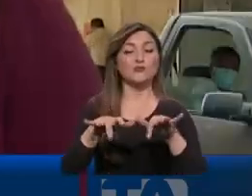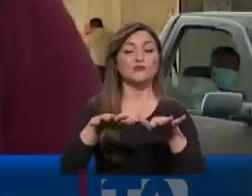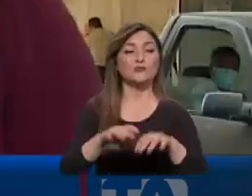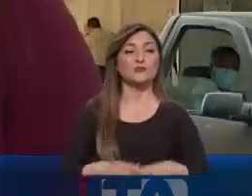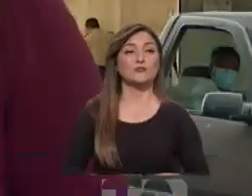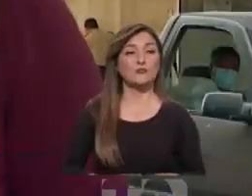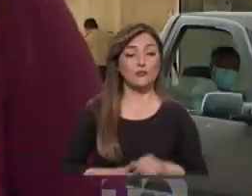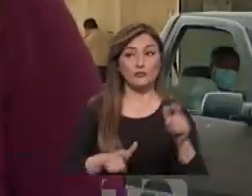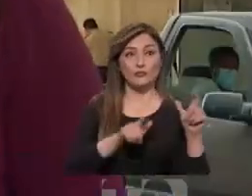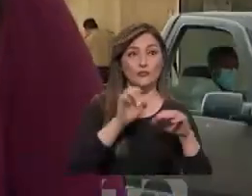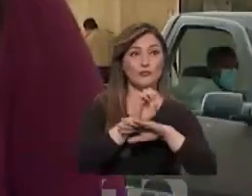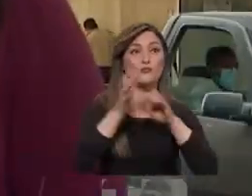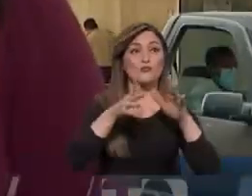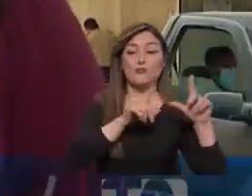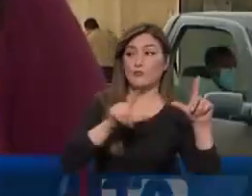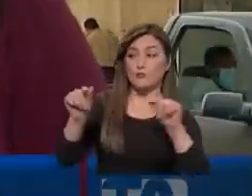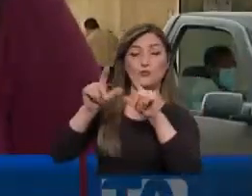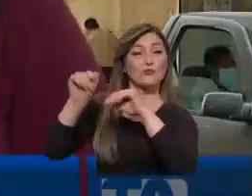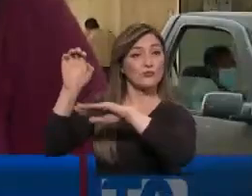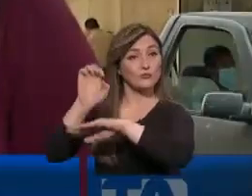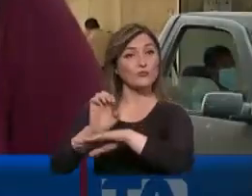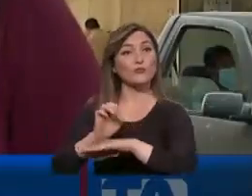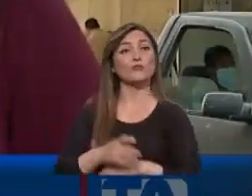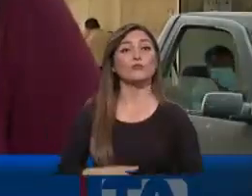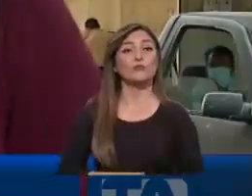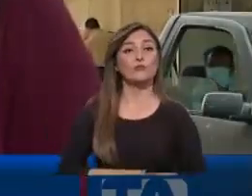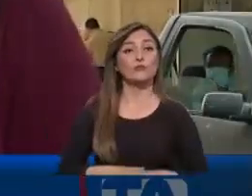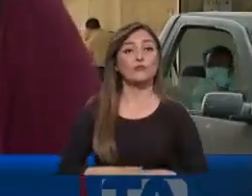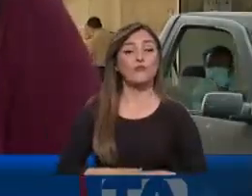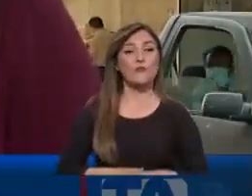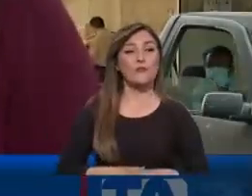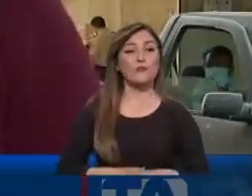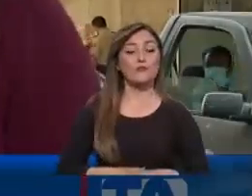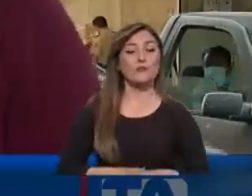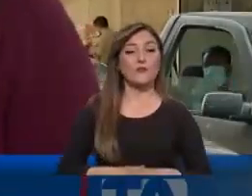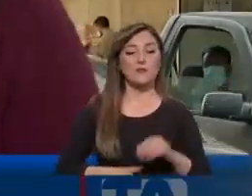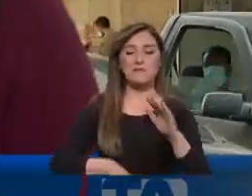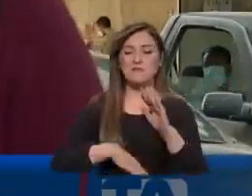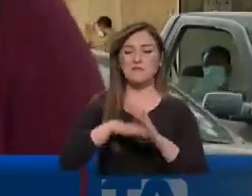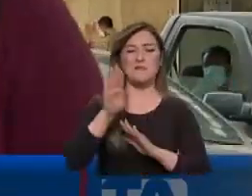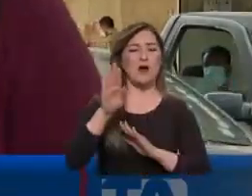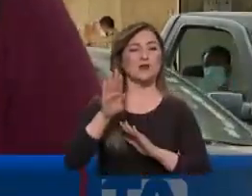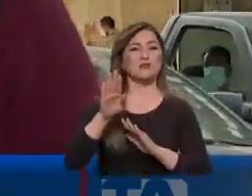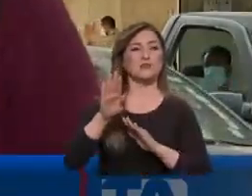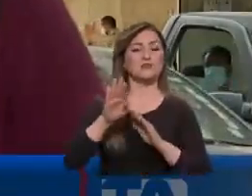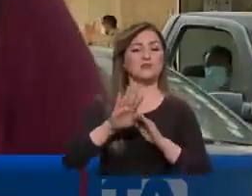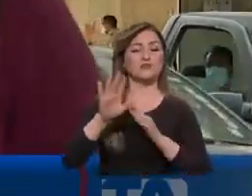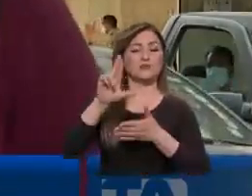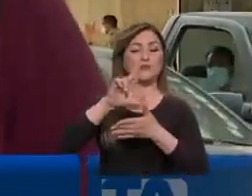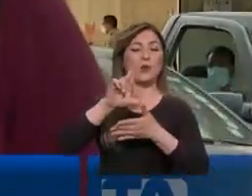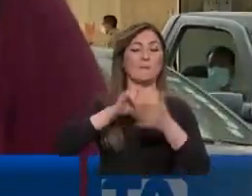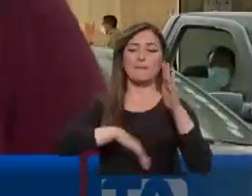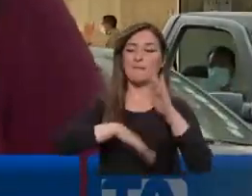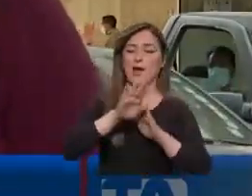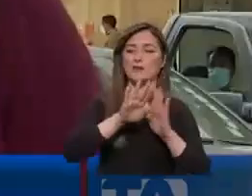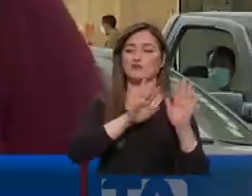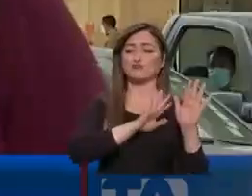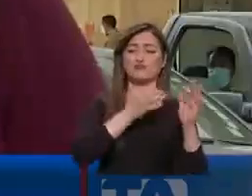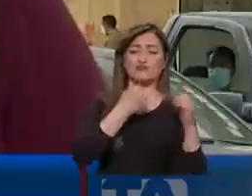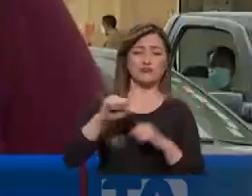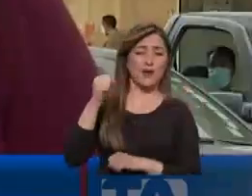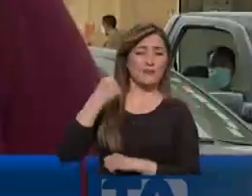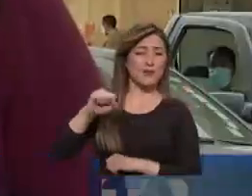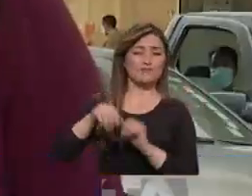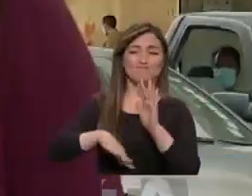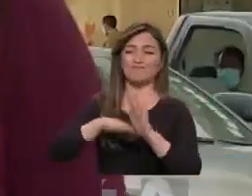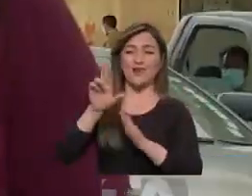Esta ola migratoria ilegal ecuatoriana se ha convertido en la cuarta más grande de toda Latinoamérica. Con esta